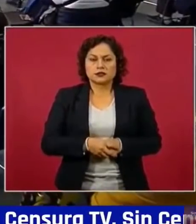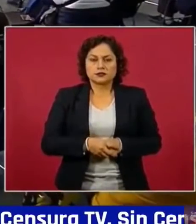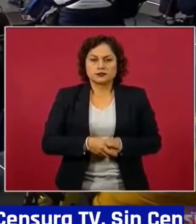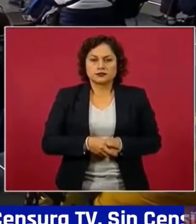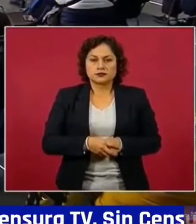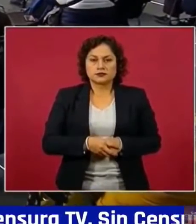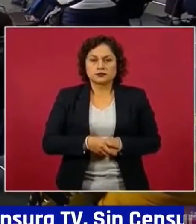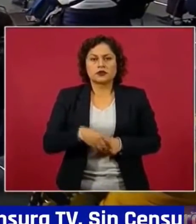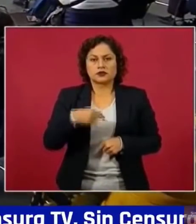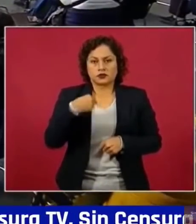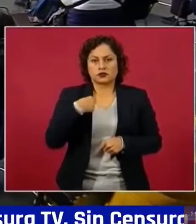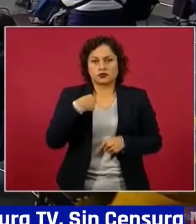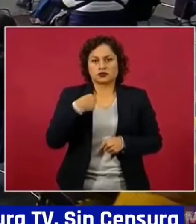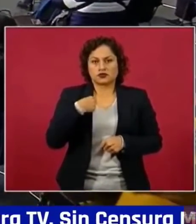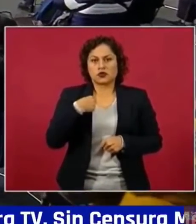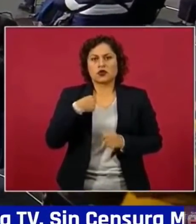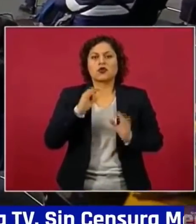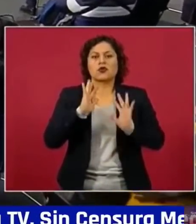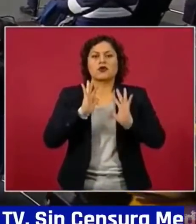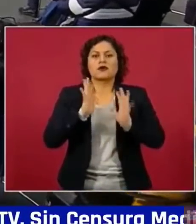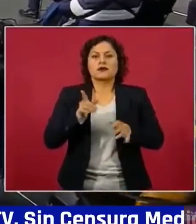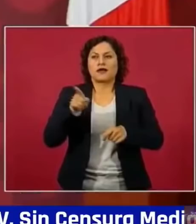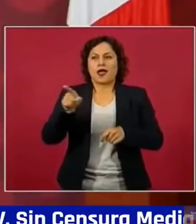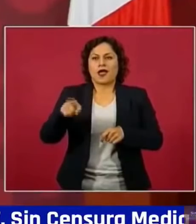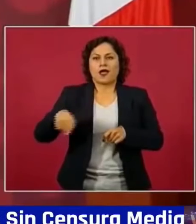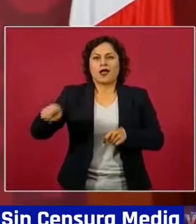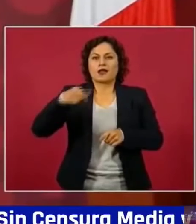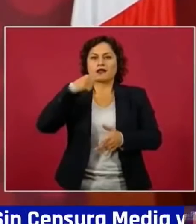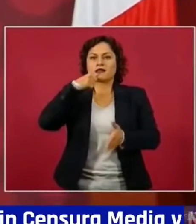yo traía orden de aprehensión,